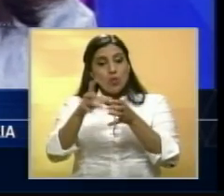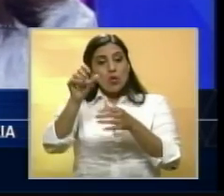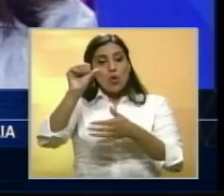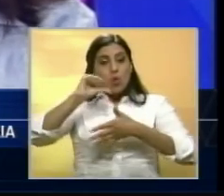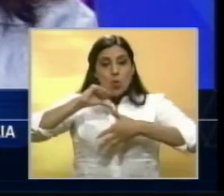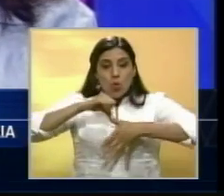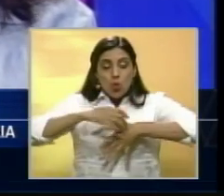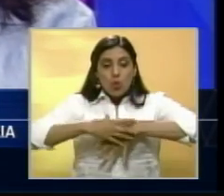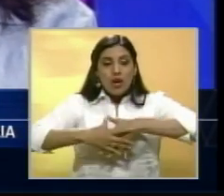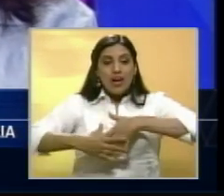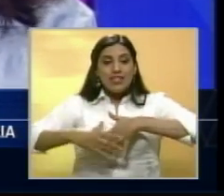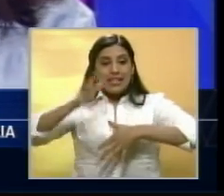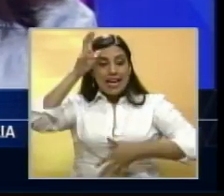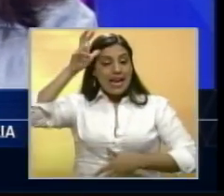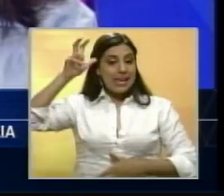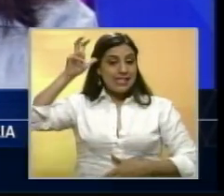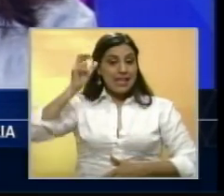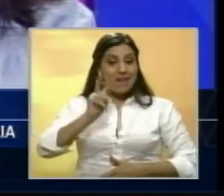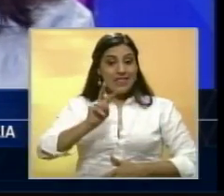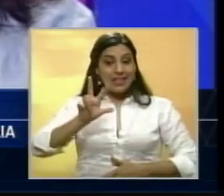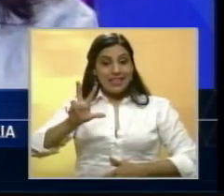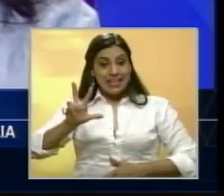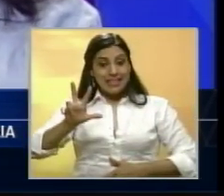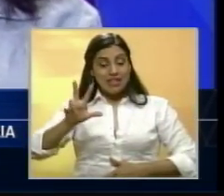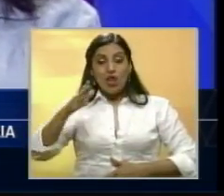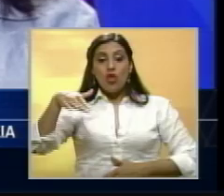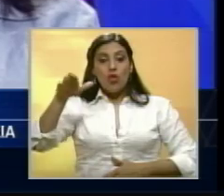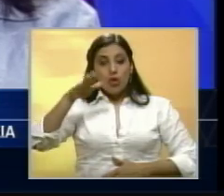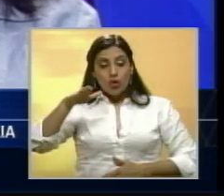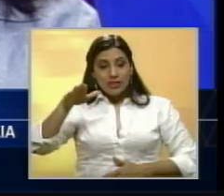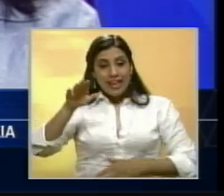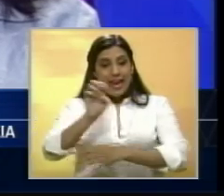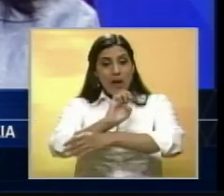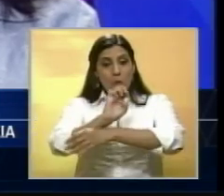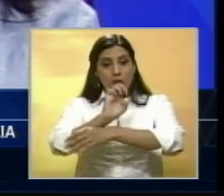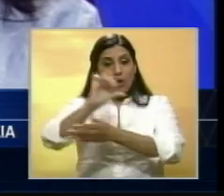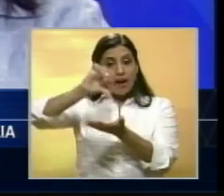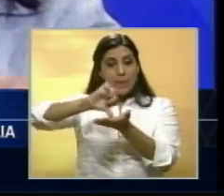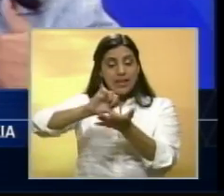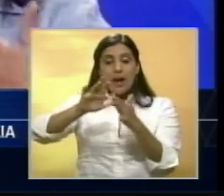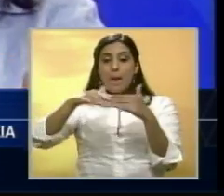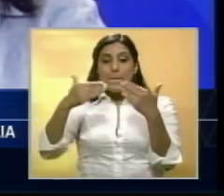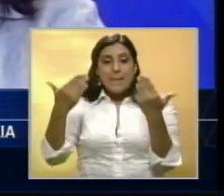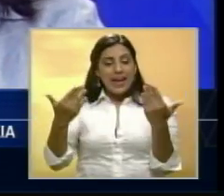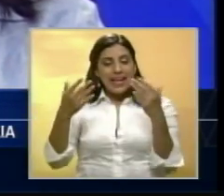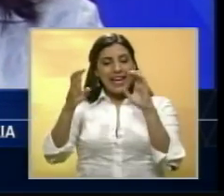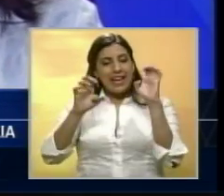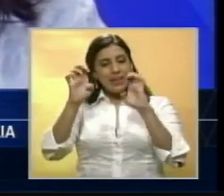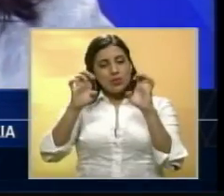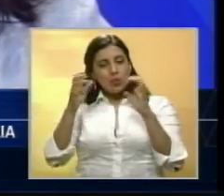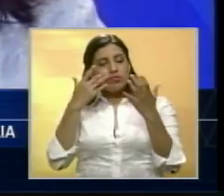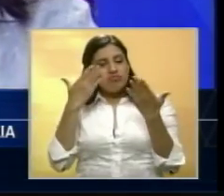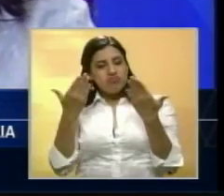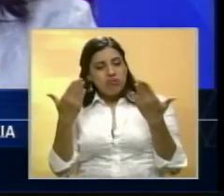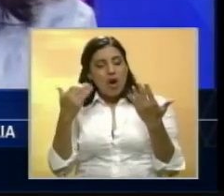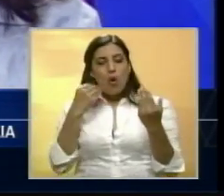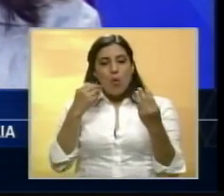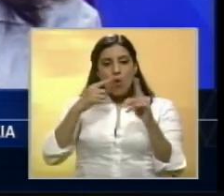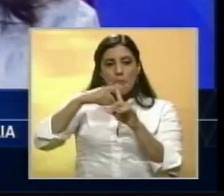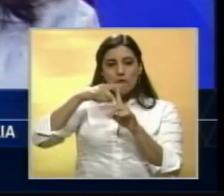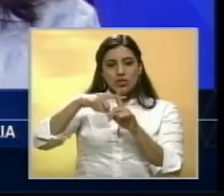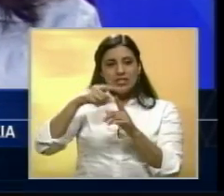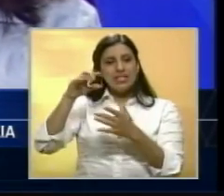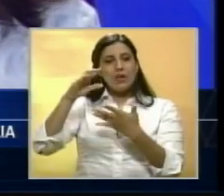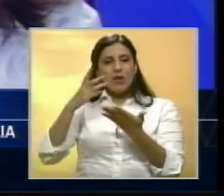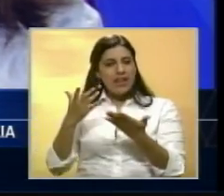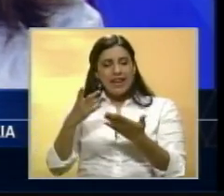los cancilleres de UNASUR, el 23 en Quito, para estudiar la parte positiva de toda una gestión que está haciendo la